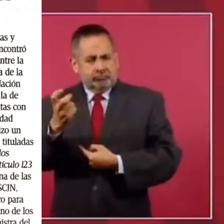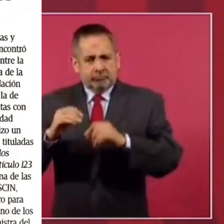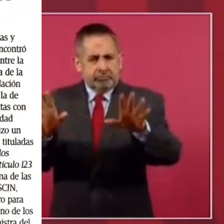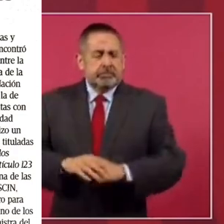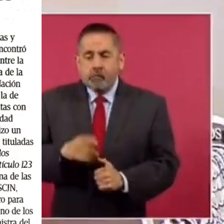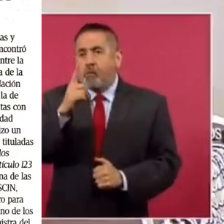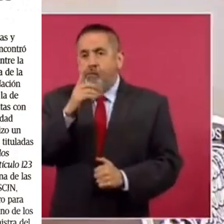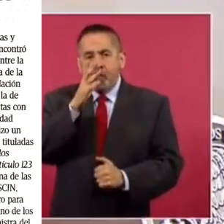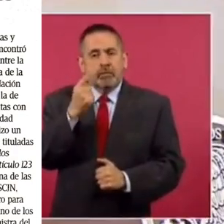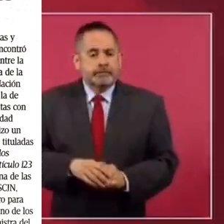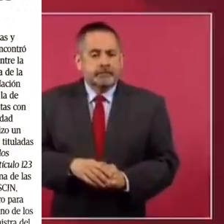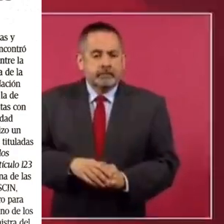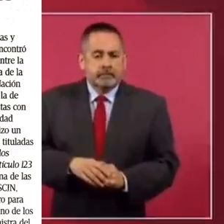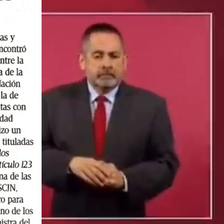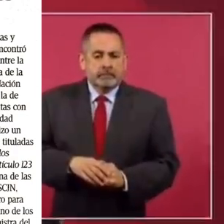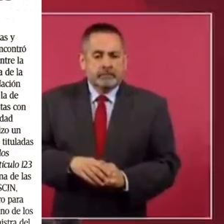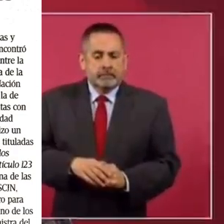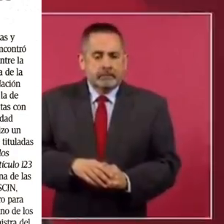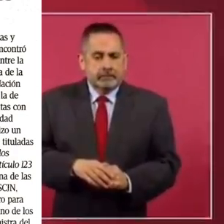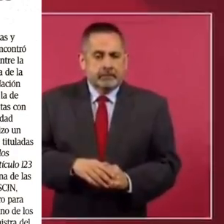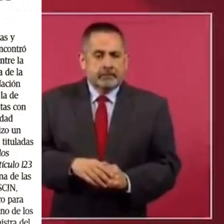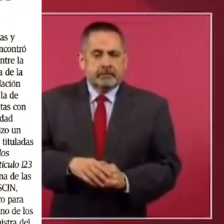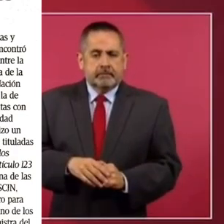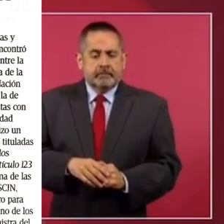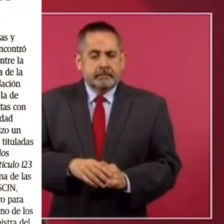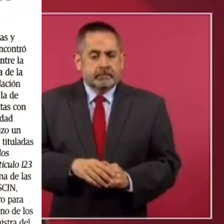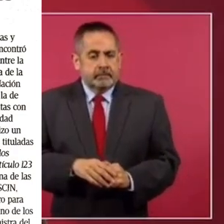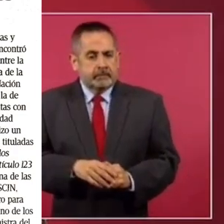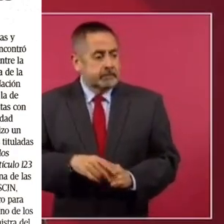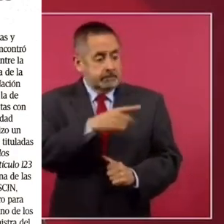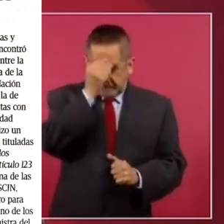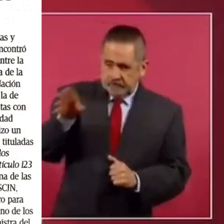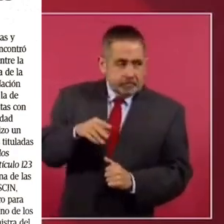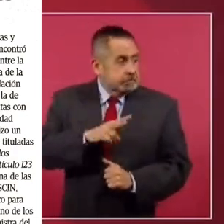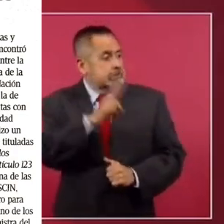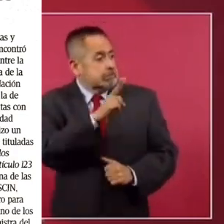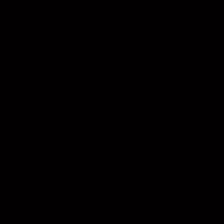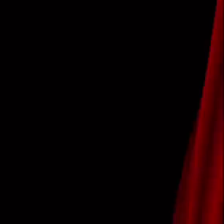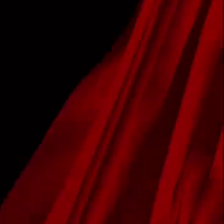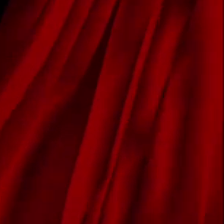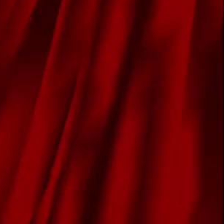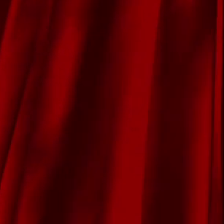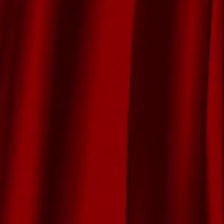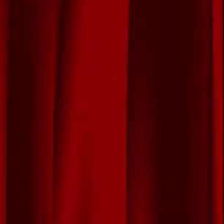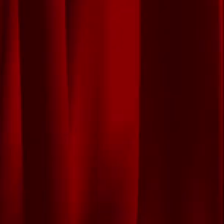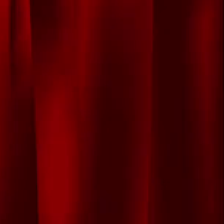Lo que no se puede, de ninguna manera, es juzgar como lo están haciendo con los medios.